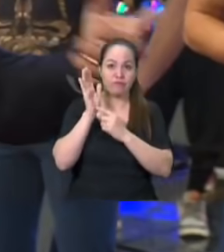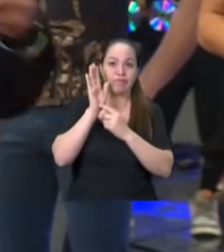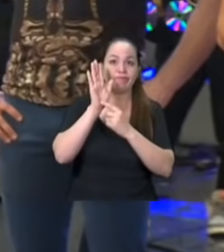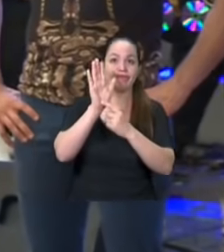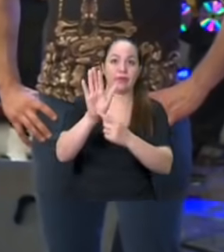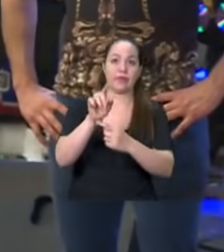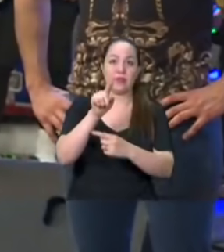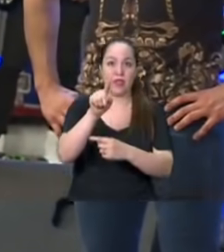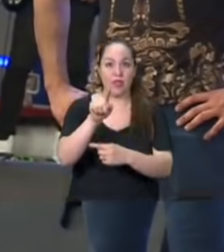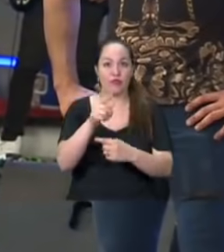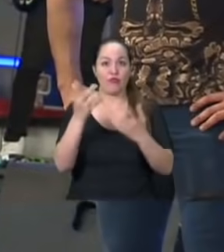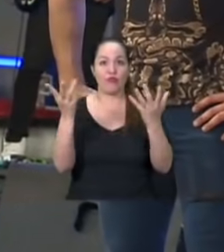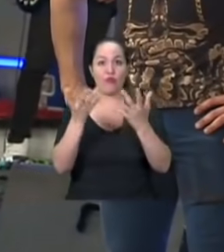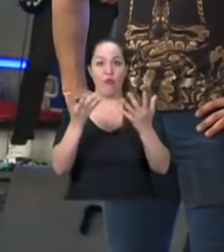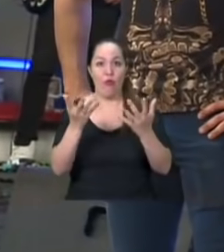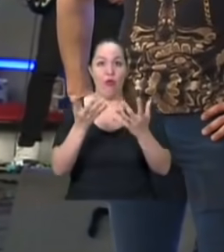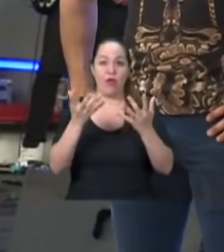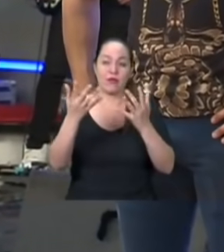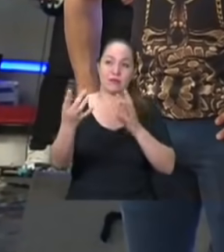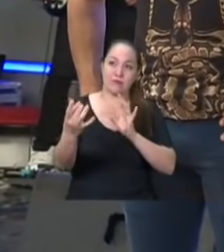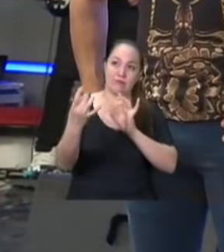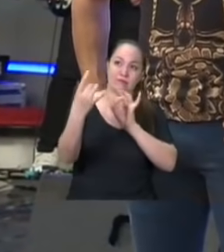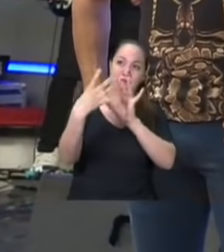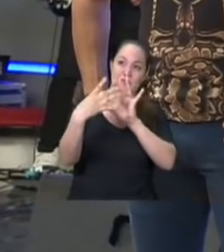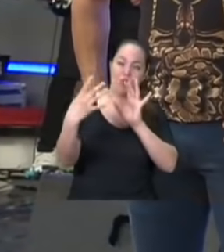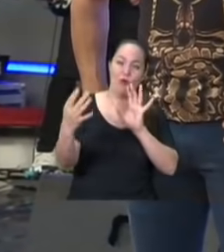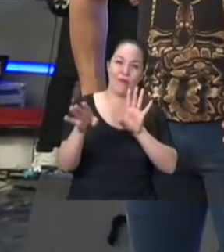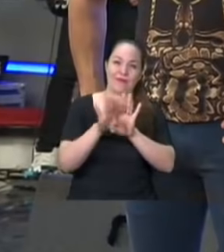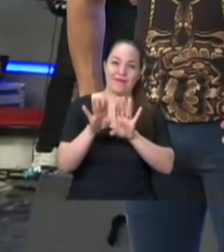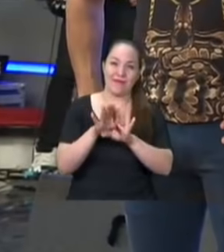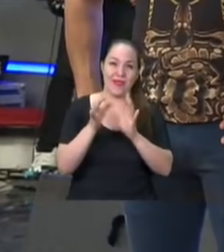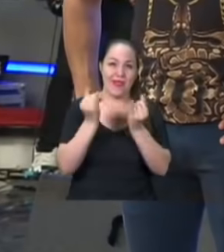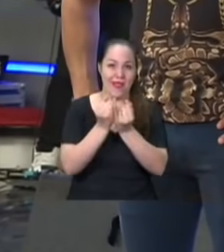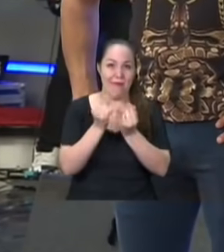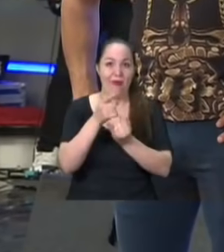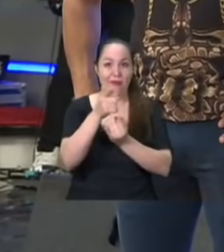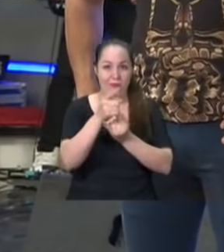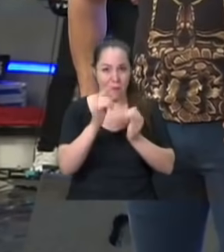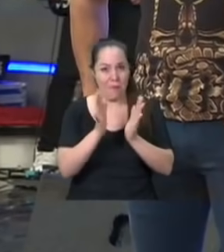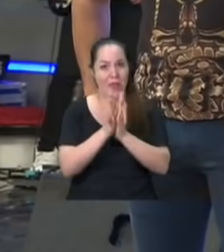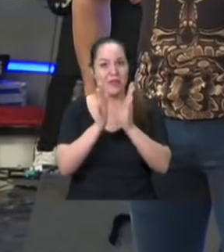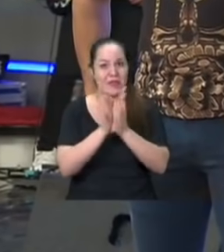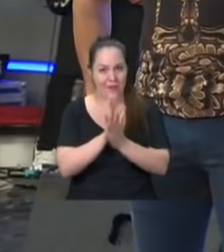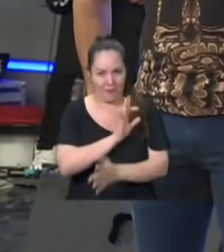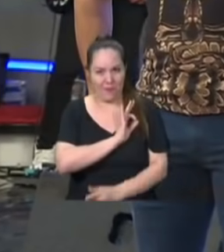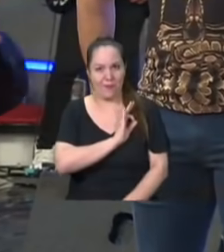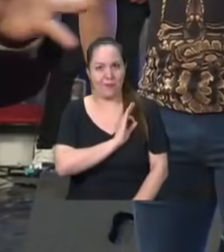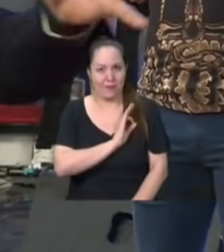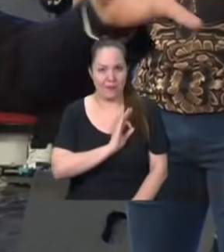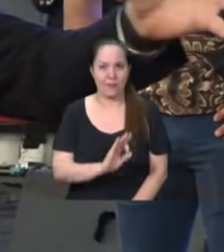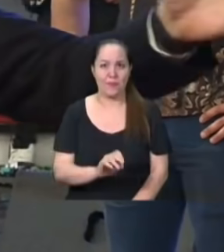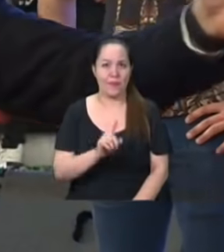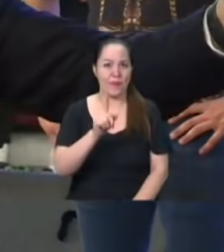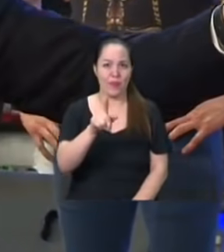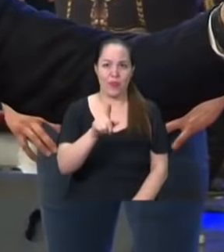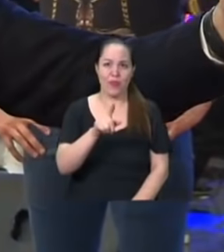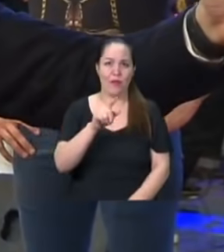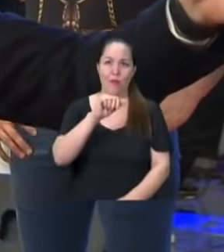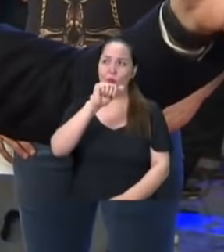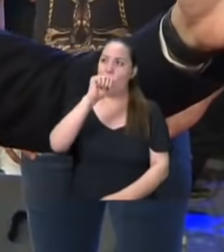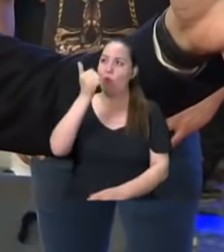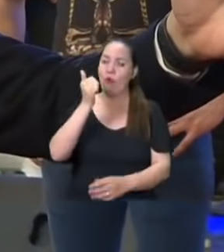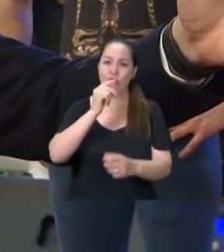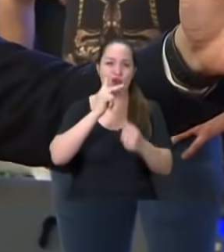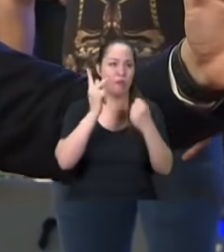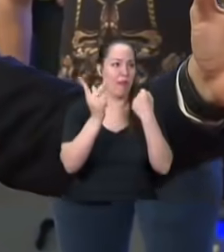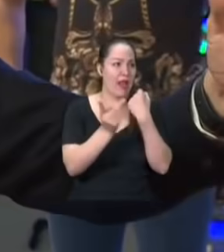y que tú seas nuestro corresponsal. Y tú participes, no importa en qué parte del planeta